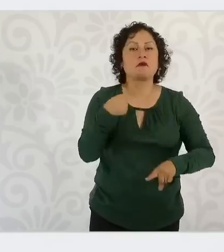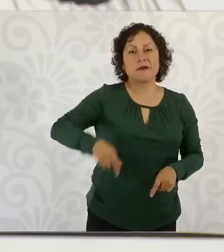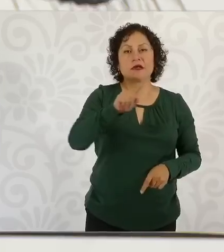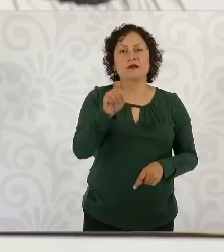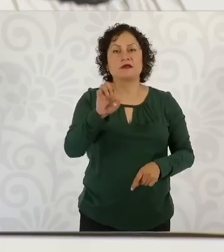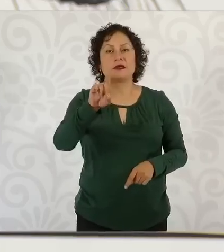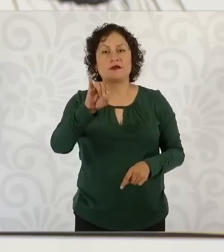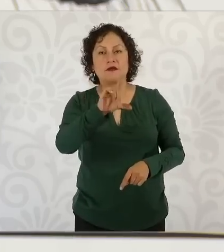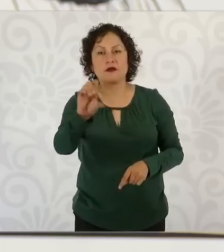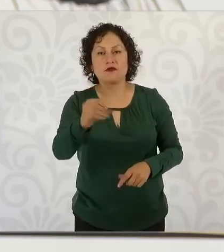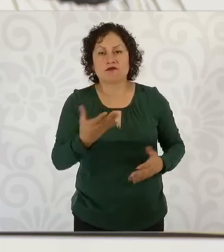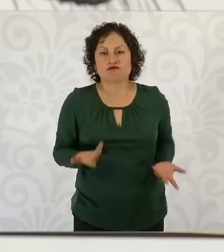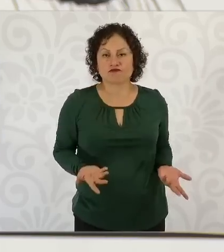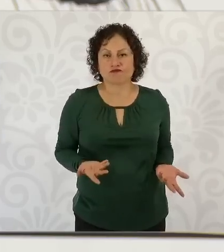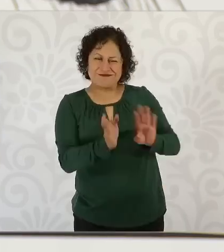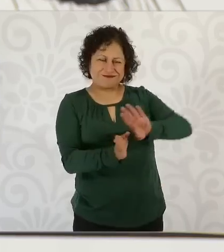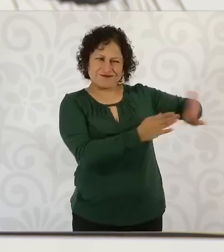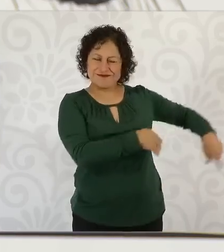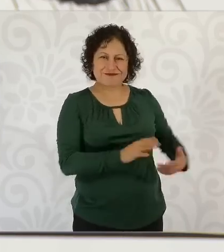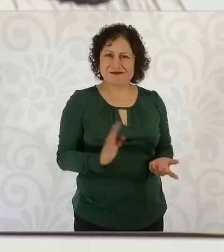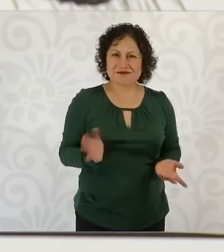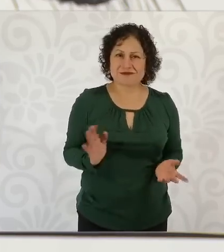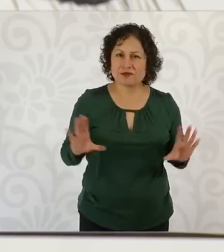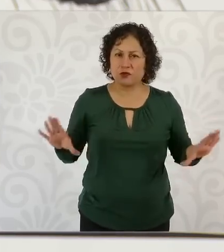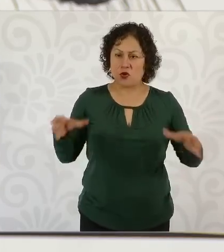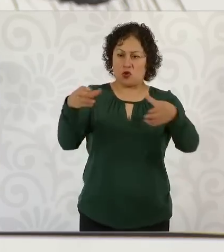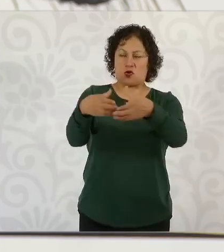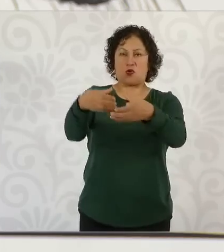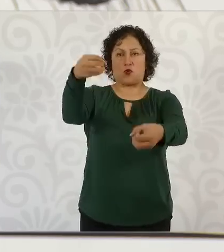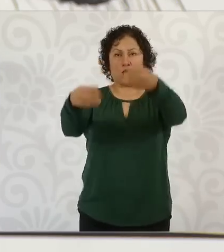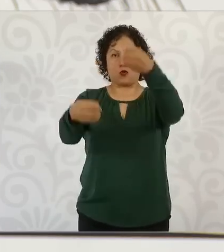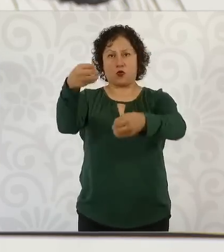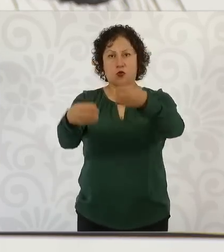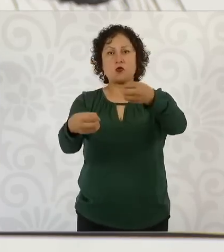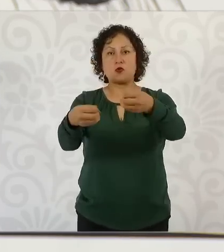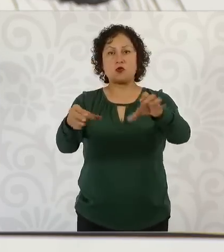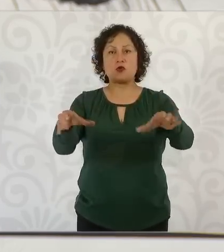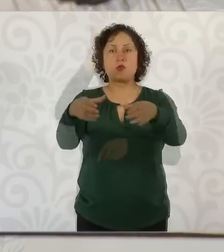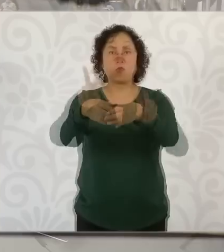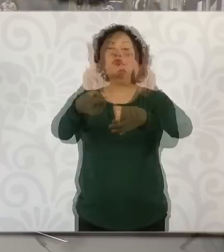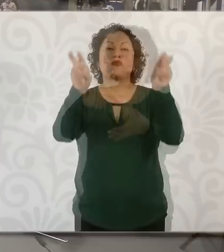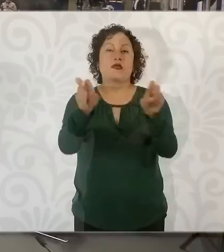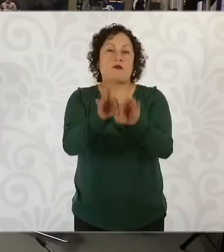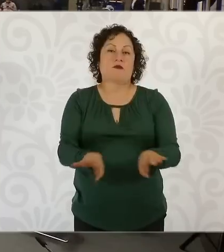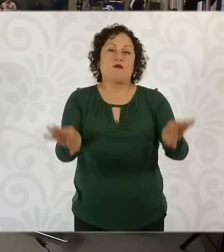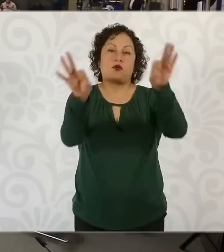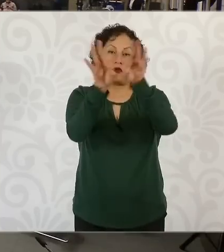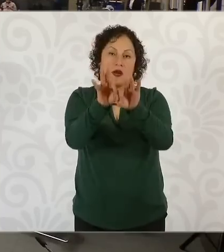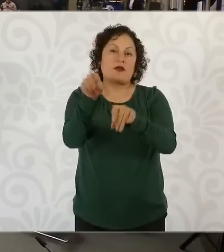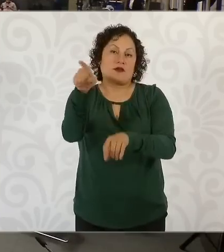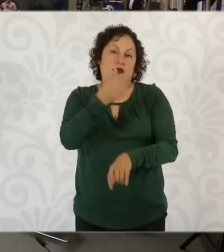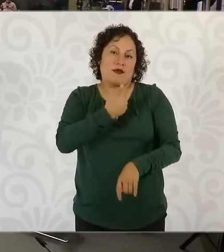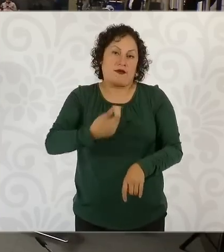No, para sanear el Poder Judicial, que reconocido por su propia presidenta está llena de nepotismo. Y daba el ejemplo de